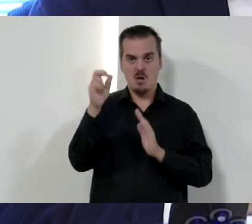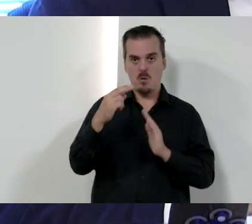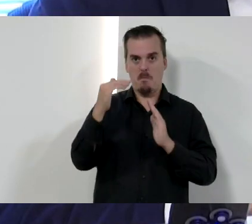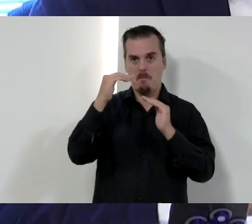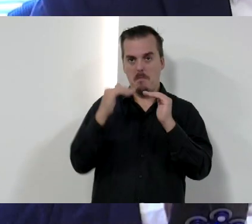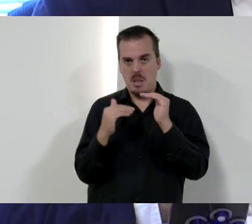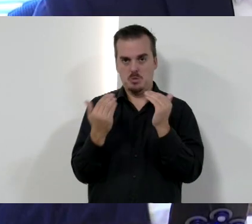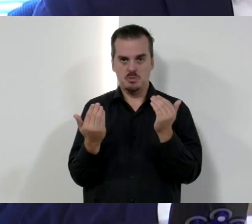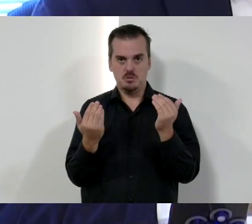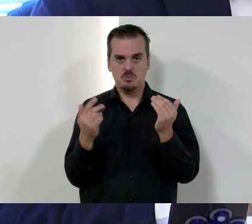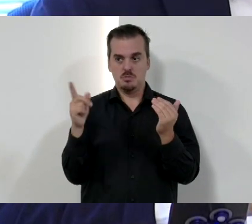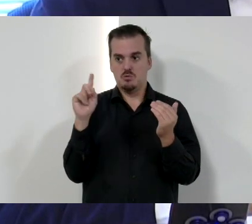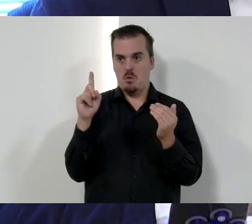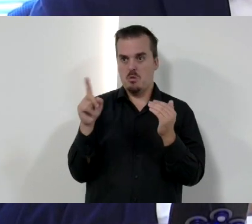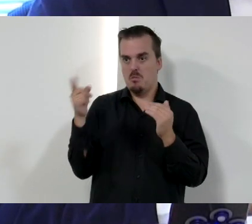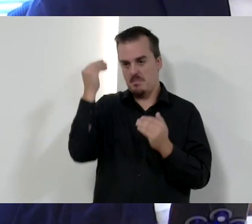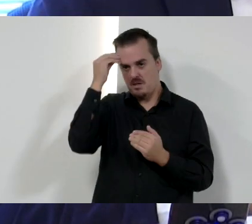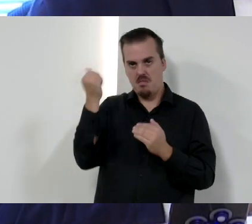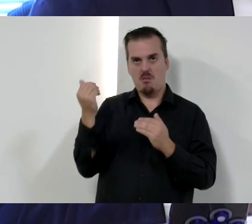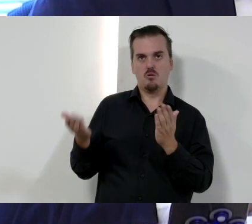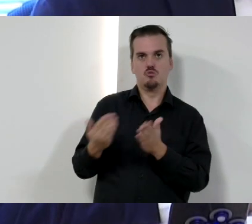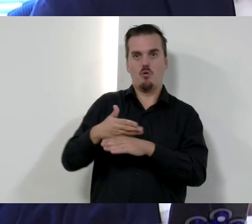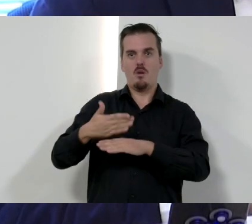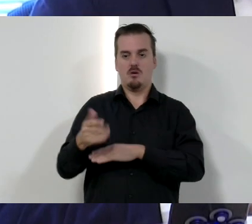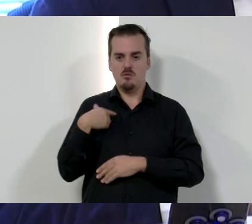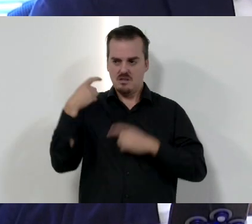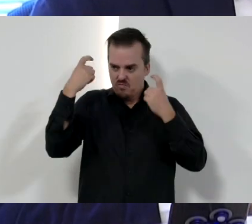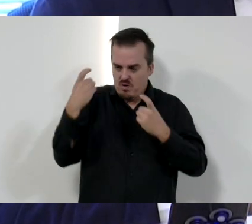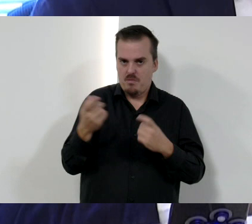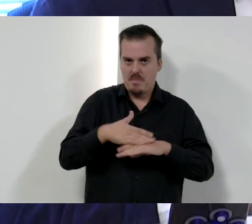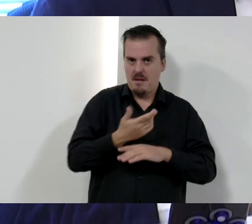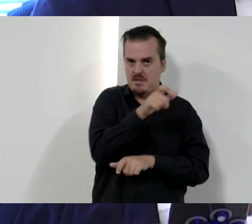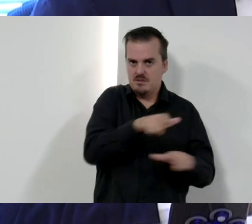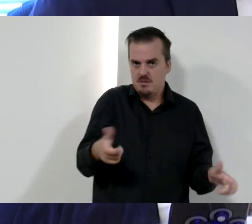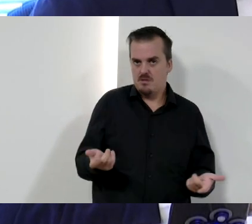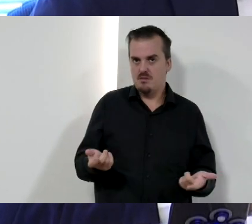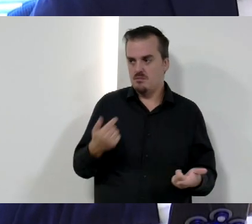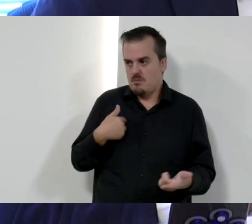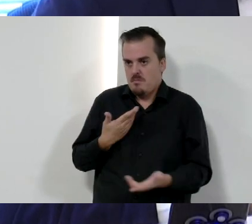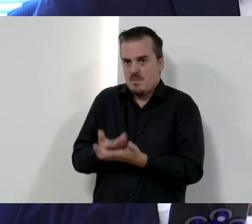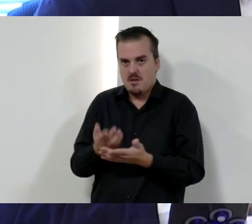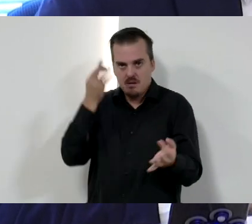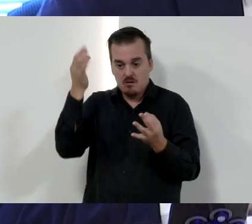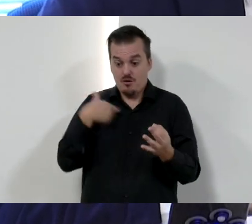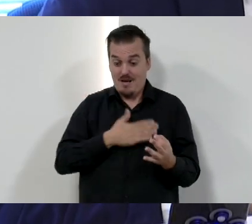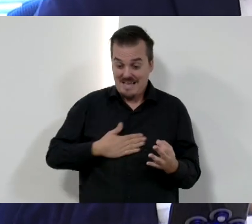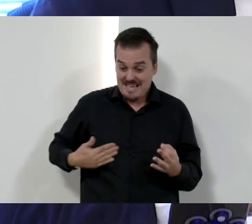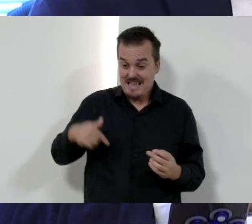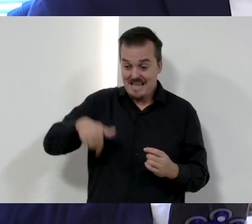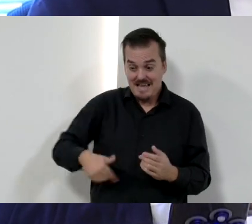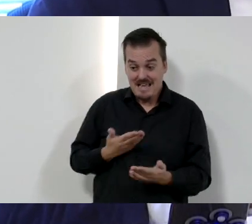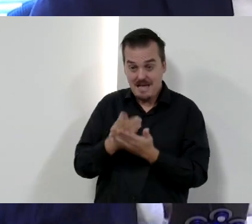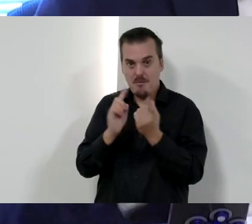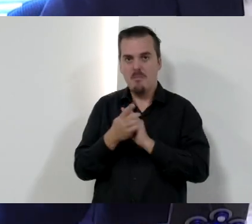superávit, no puede hacer ese esfuerzo con los vecinos de Ciudad Real. Y yo le estoy proponiendo medidas concretas, pero es que la finalidad era sentarnos para ver qué medidas podemos poner